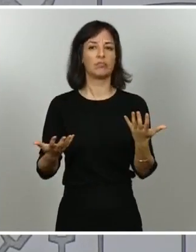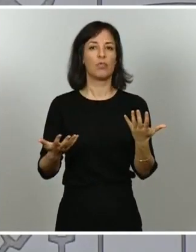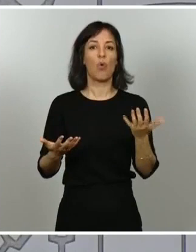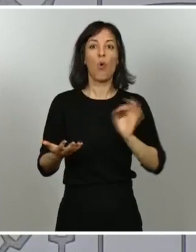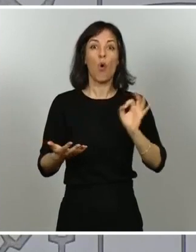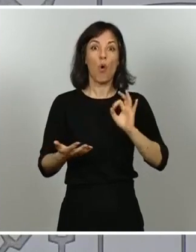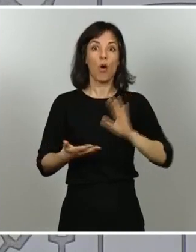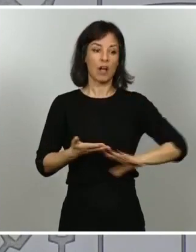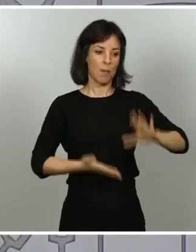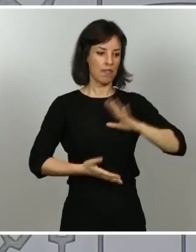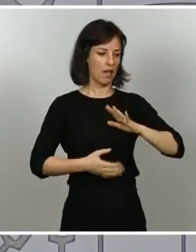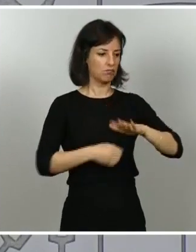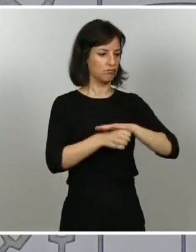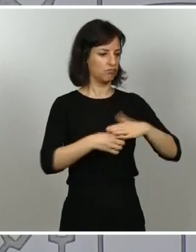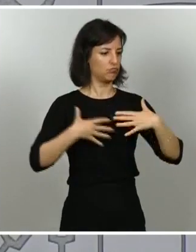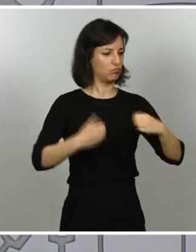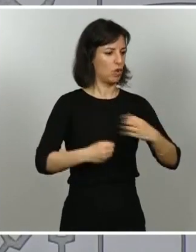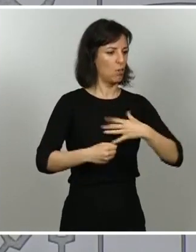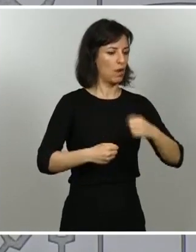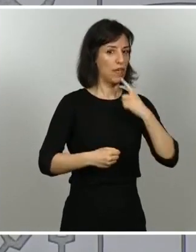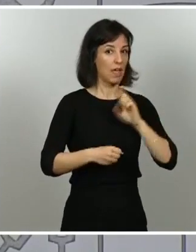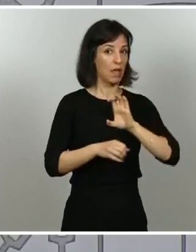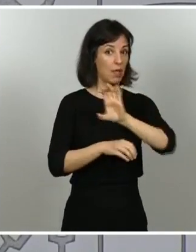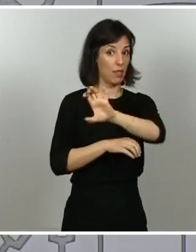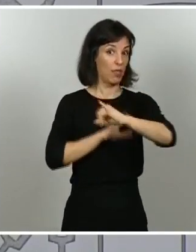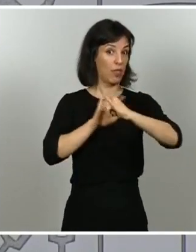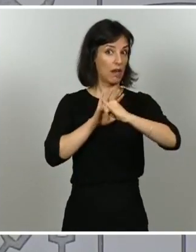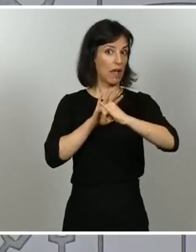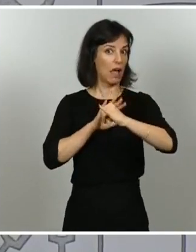de otros territorios cercanos, en los que las poblaciones